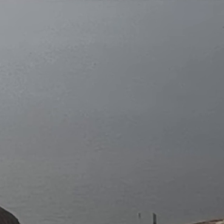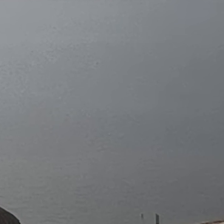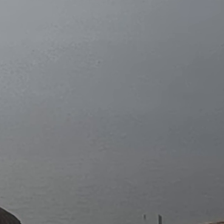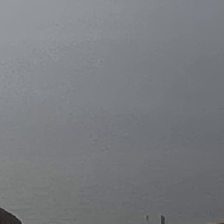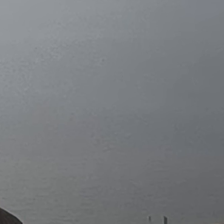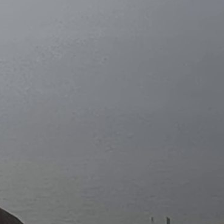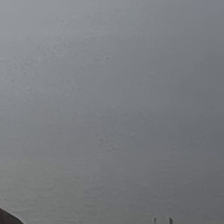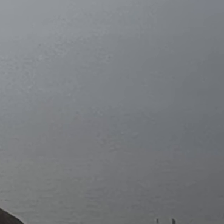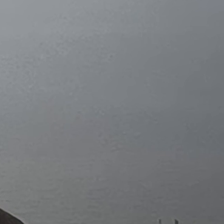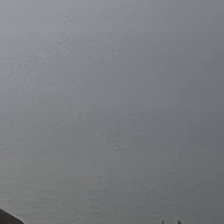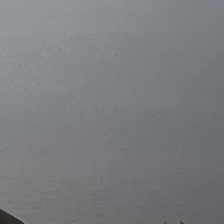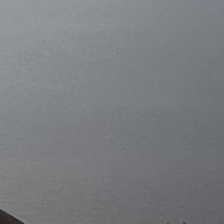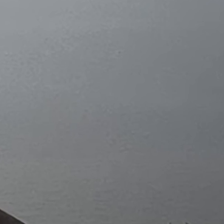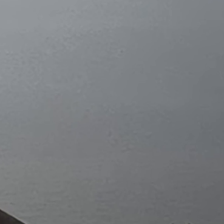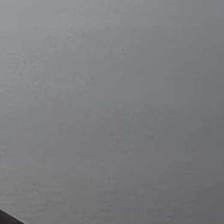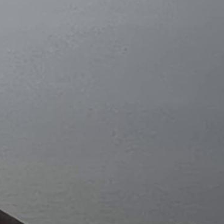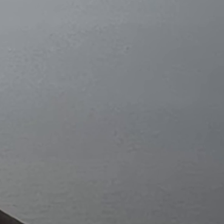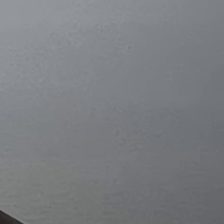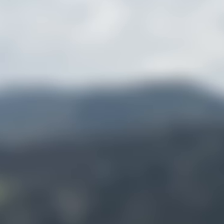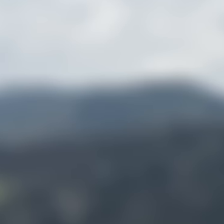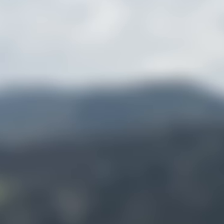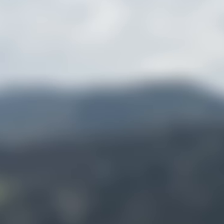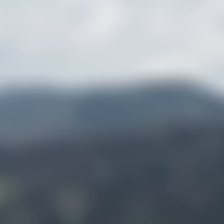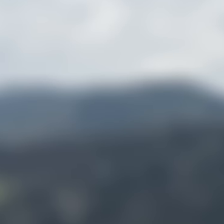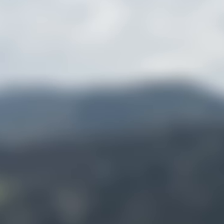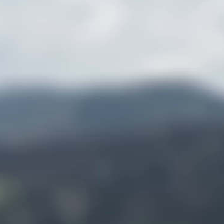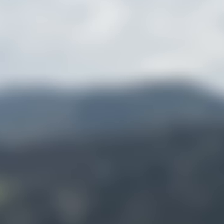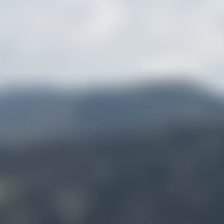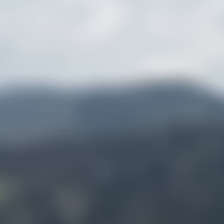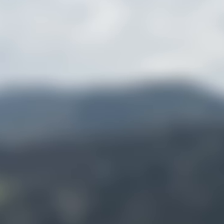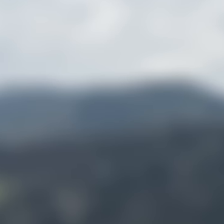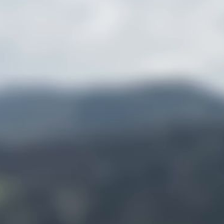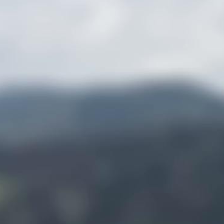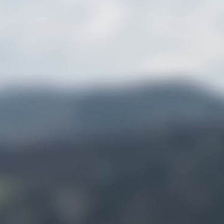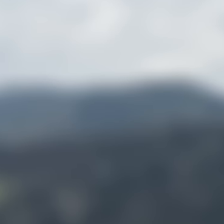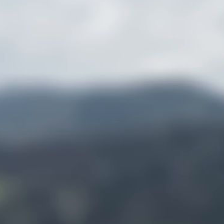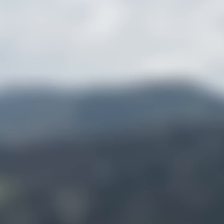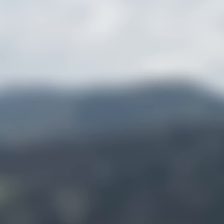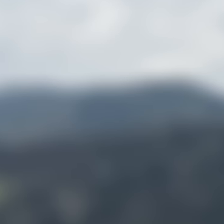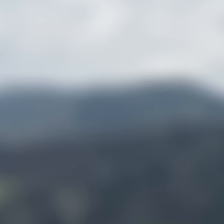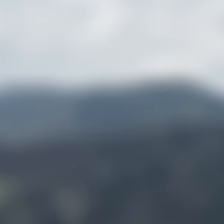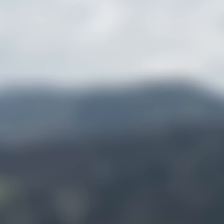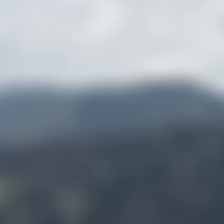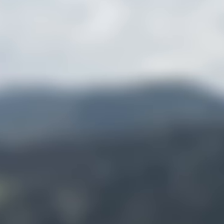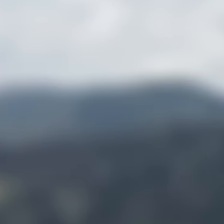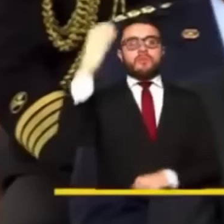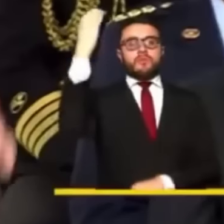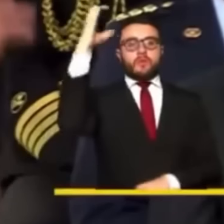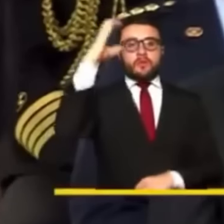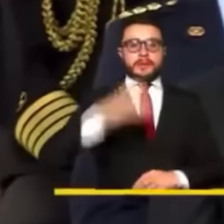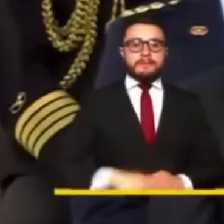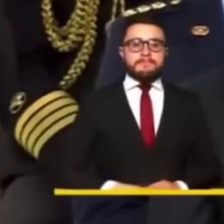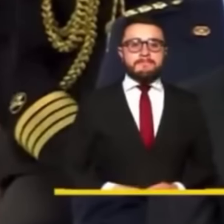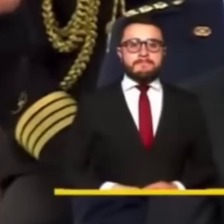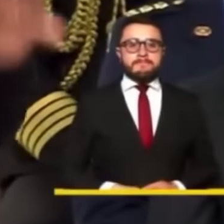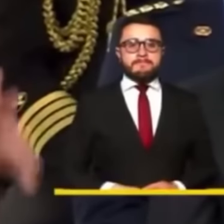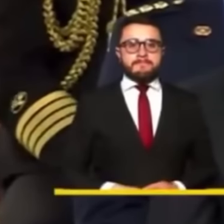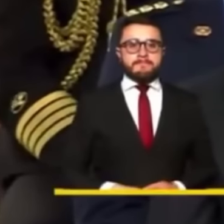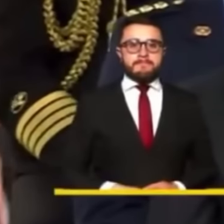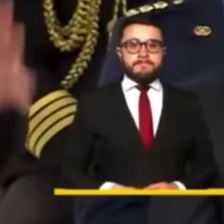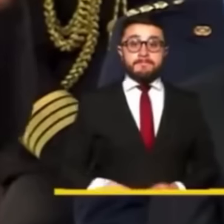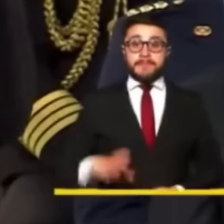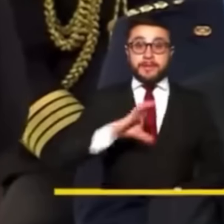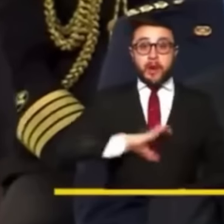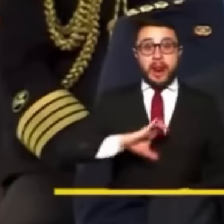próximos días y evitar que se paralice el país con esta medida se espera que el nivel de agua de los embalses pueda subir en el discurso Petro